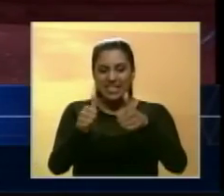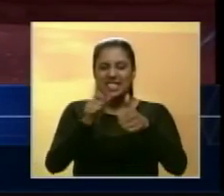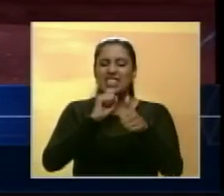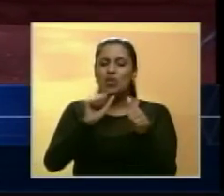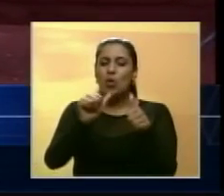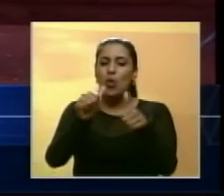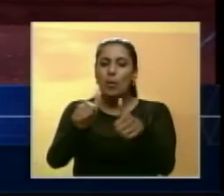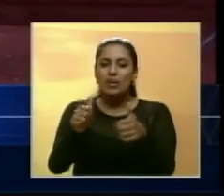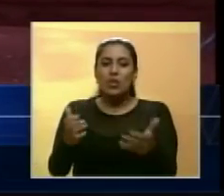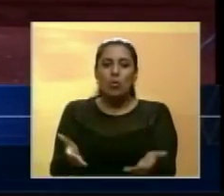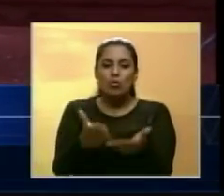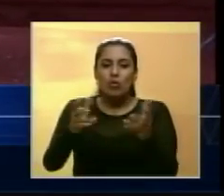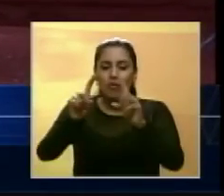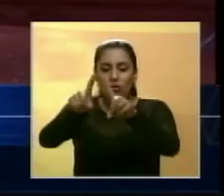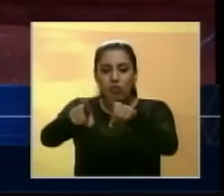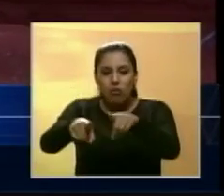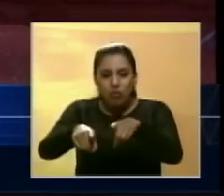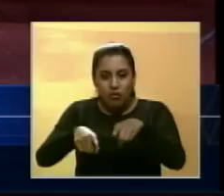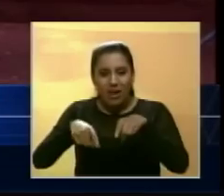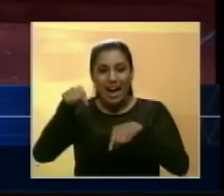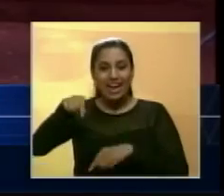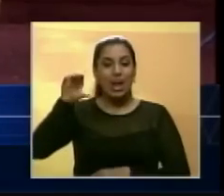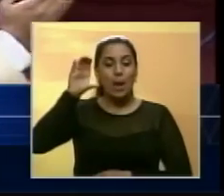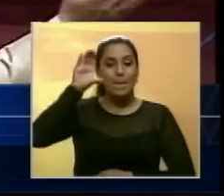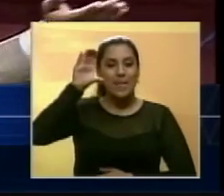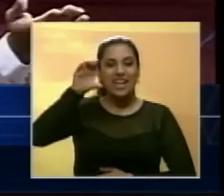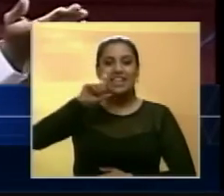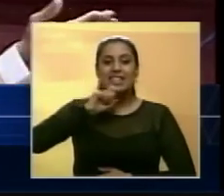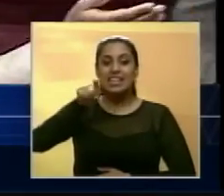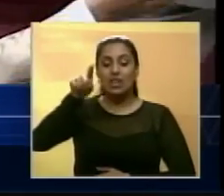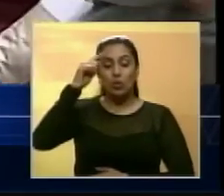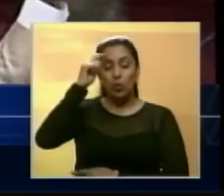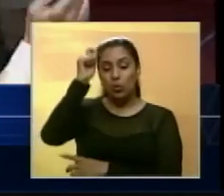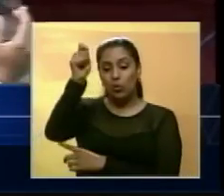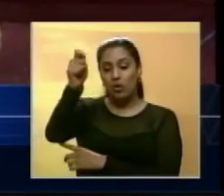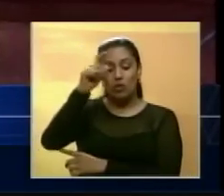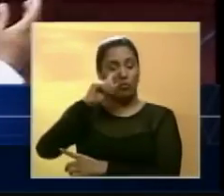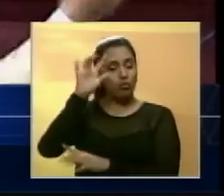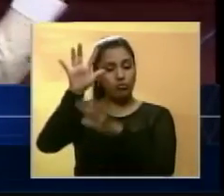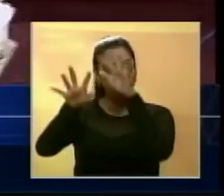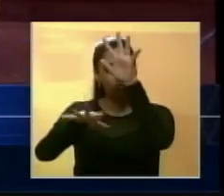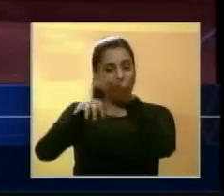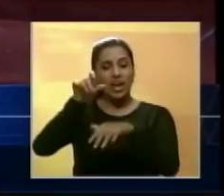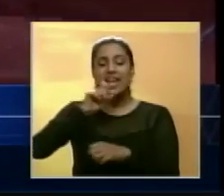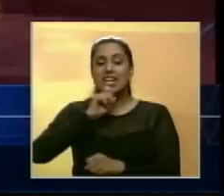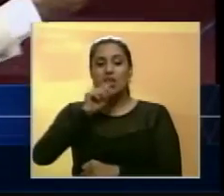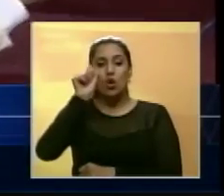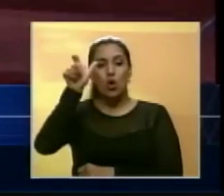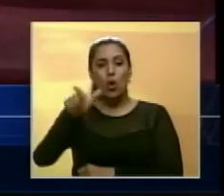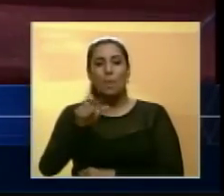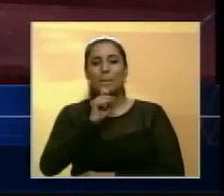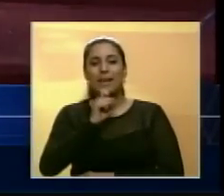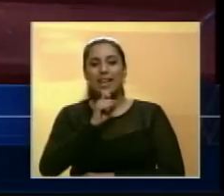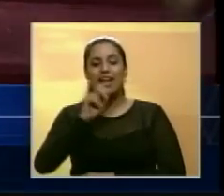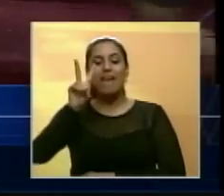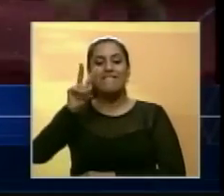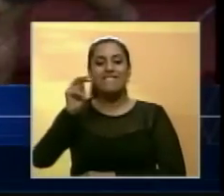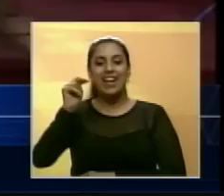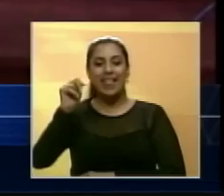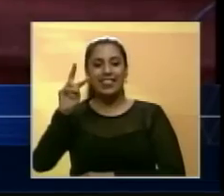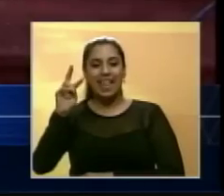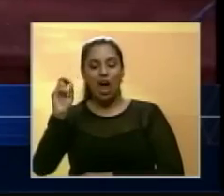Quien comenzó a fomentar la agricultura de puerto en este país fue su ídolo. El ídolo de Requesén, el ídolo de Pizarro fue